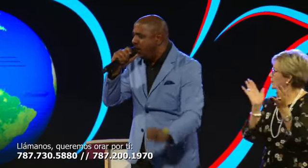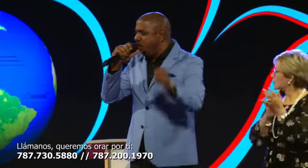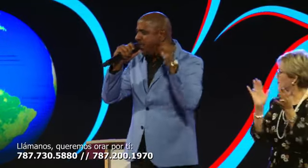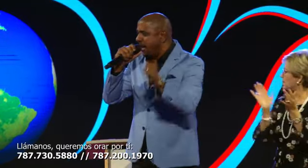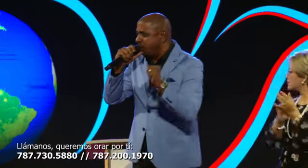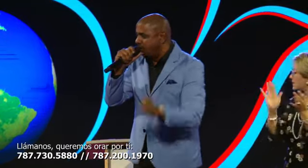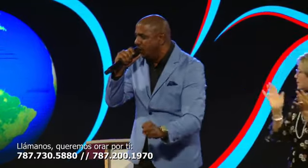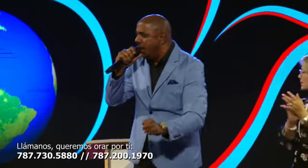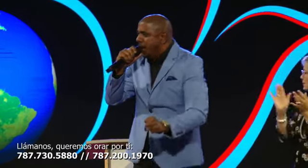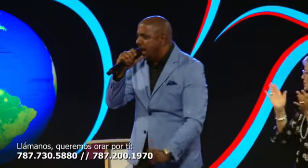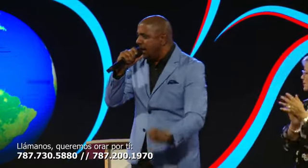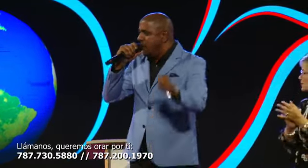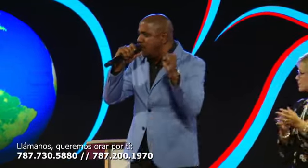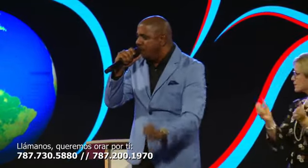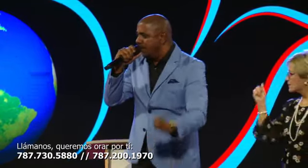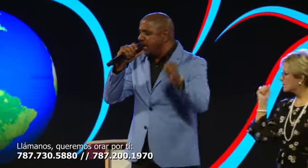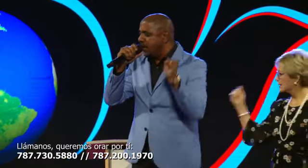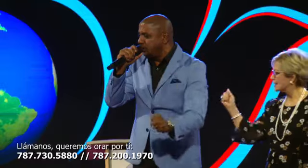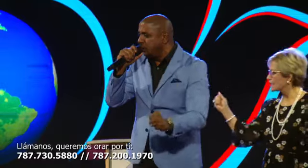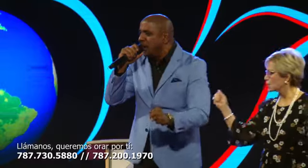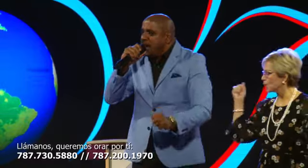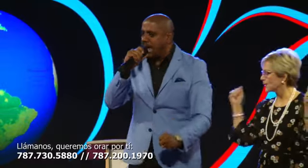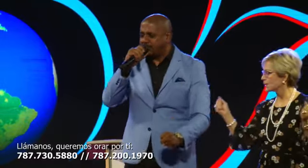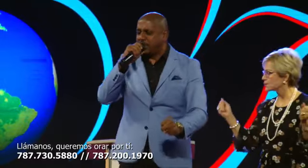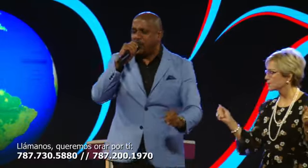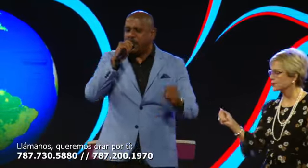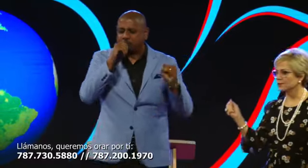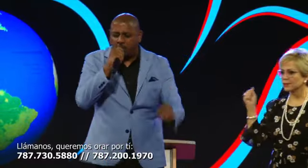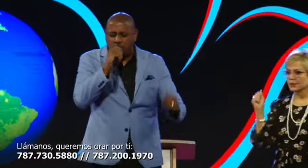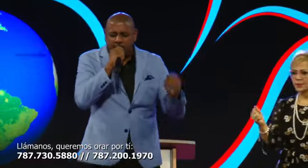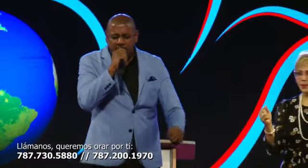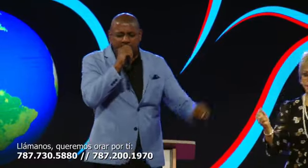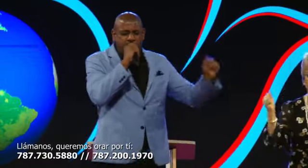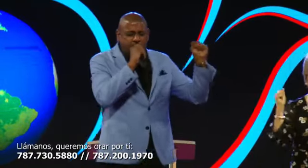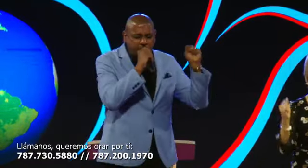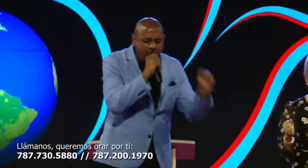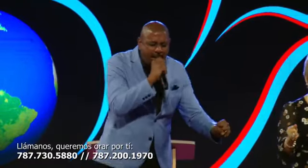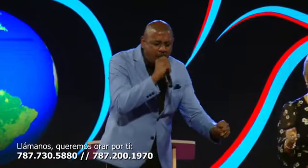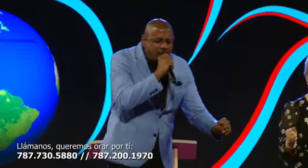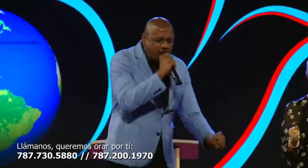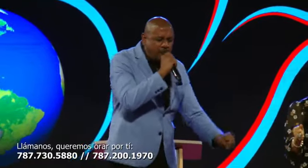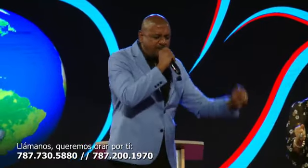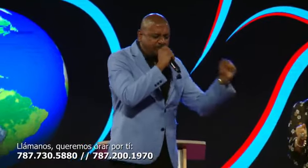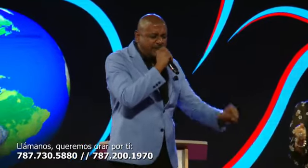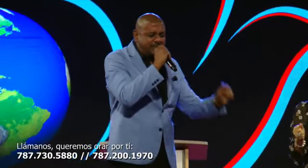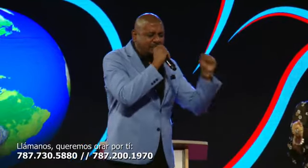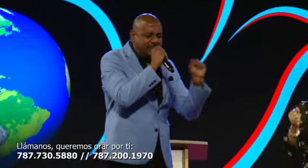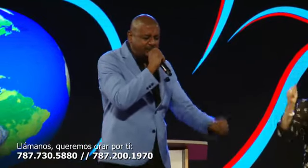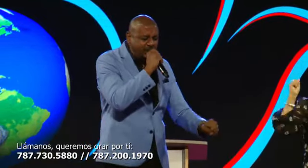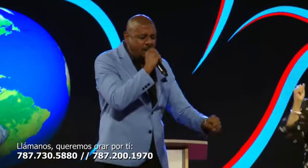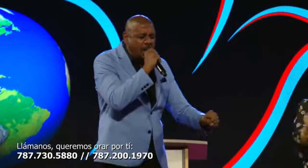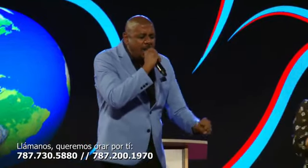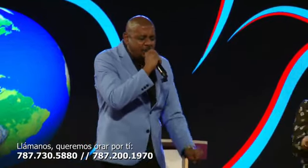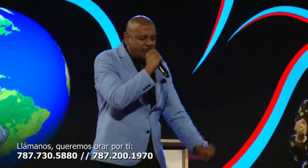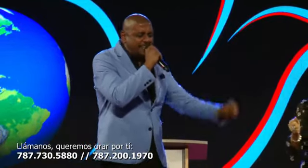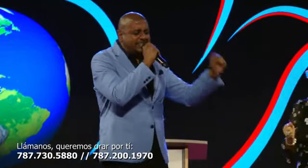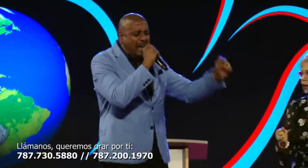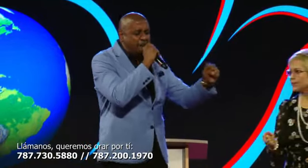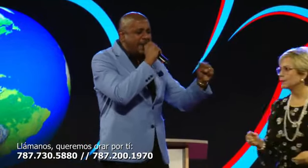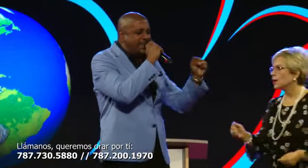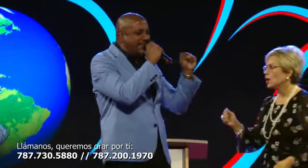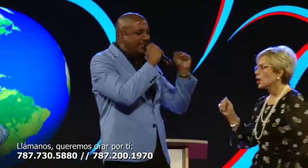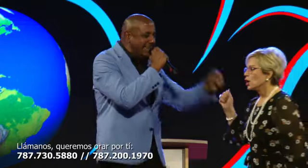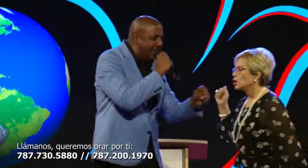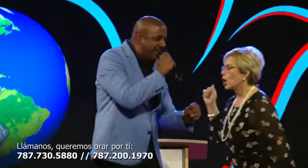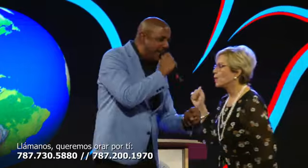el nombre de Jesús, en el nombre de Jesús. Ese corazón vuelve a funcionar como ha sido establecido, se